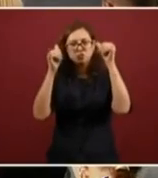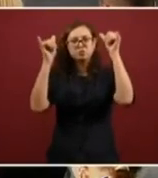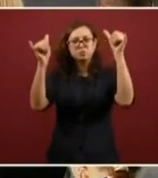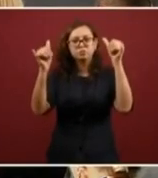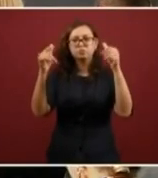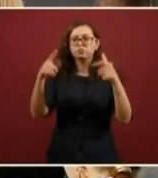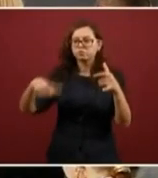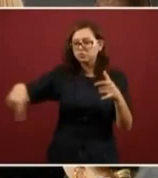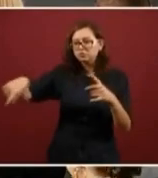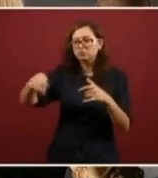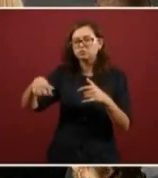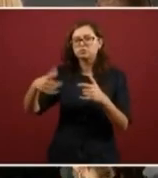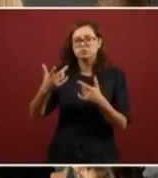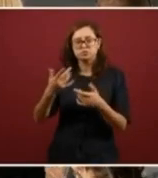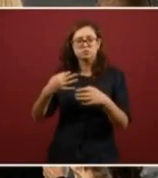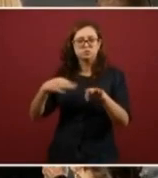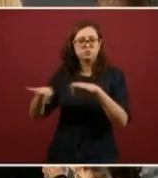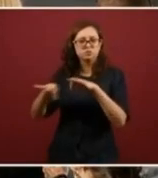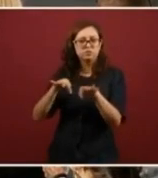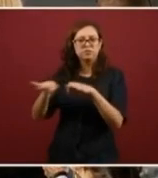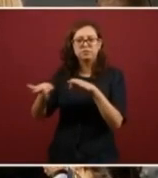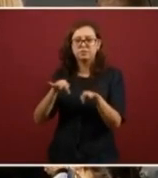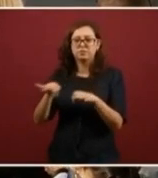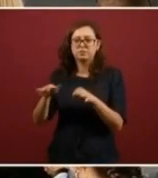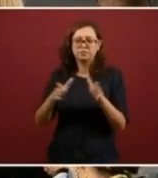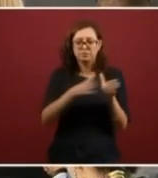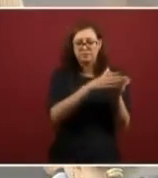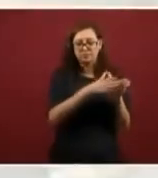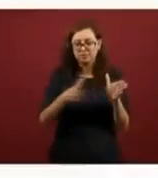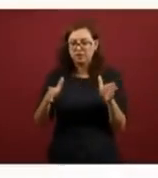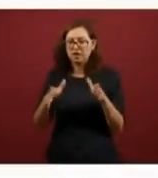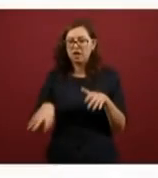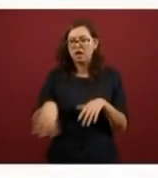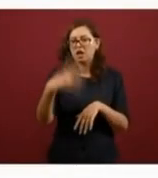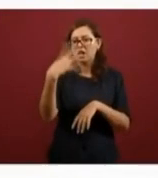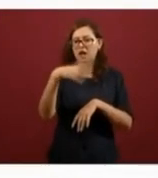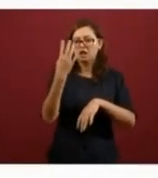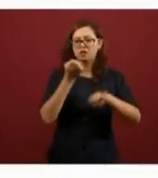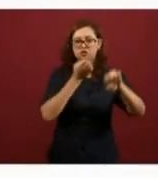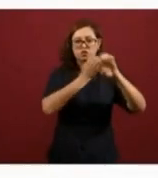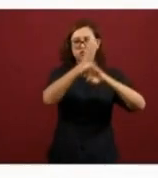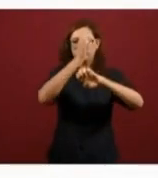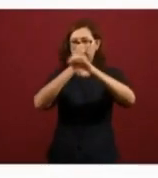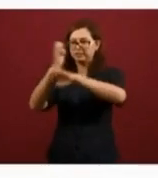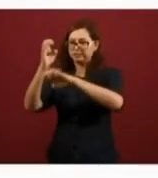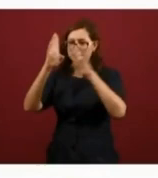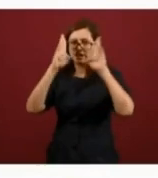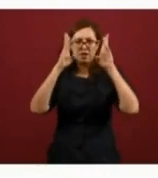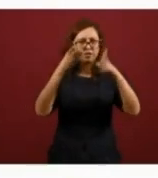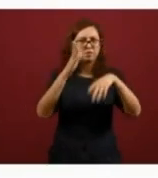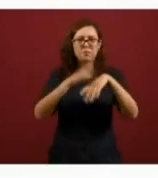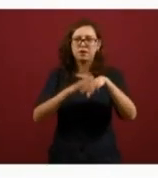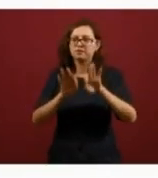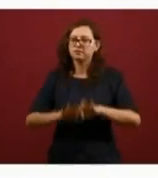etapa está dirigido a 14 estados de la República de manera